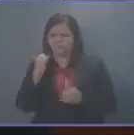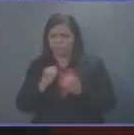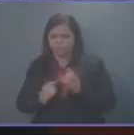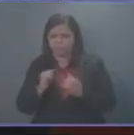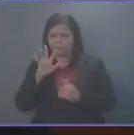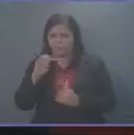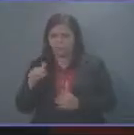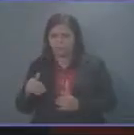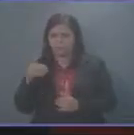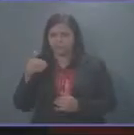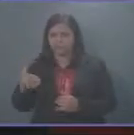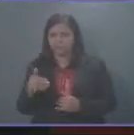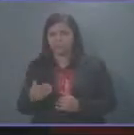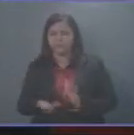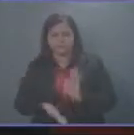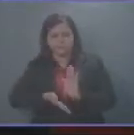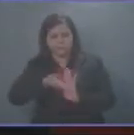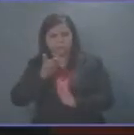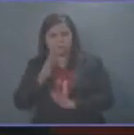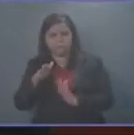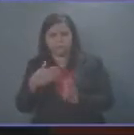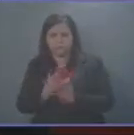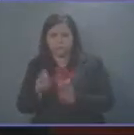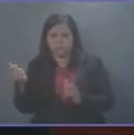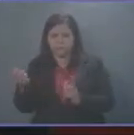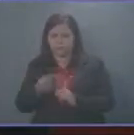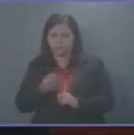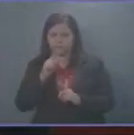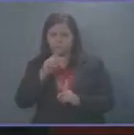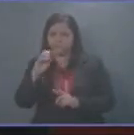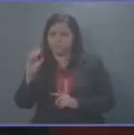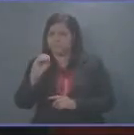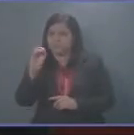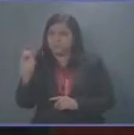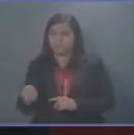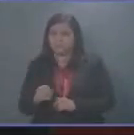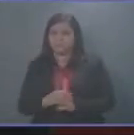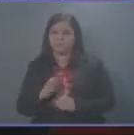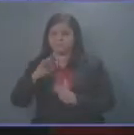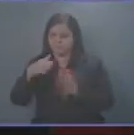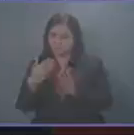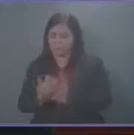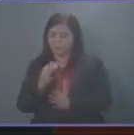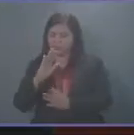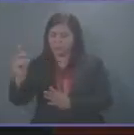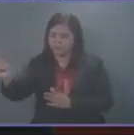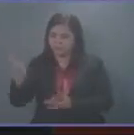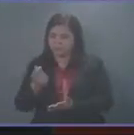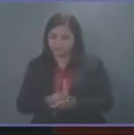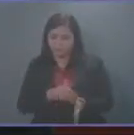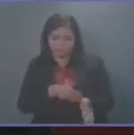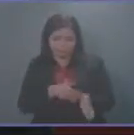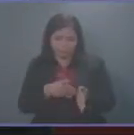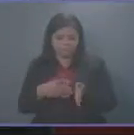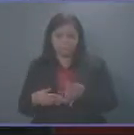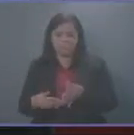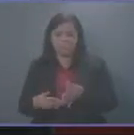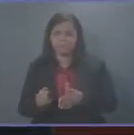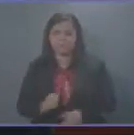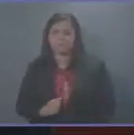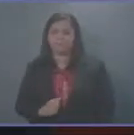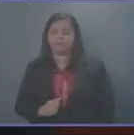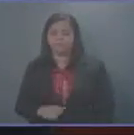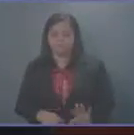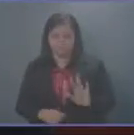total ha incrementado su inversión en un 100% con relación a su inversión inicial.